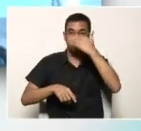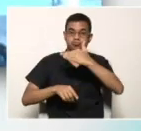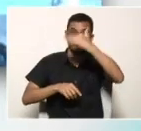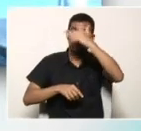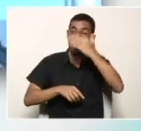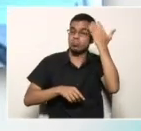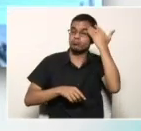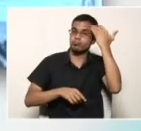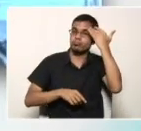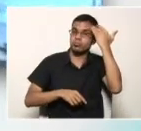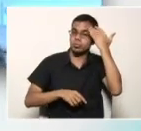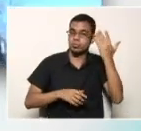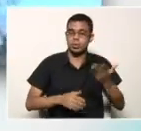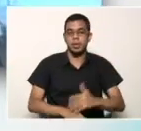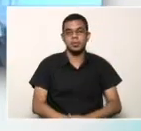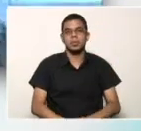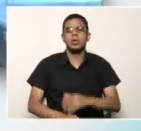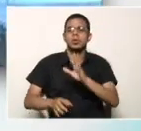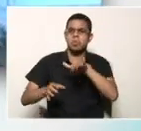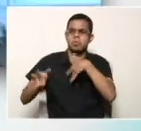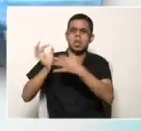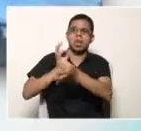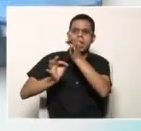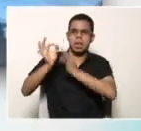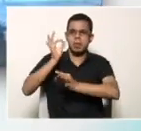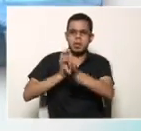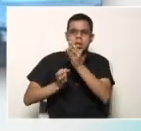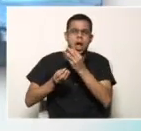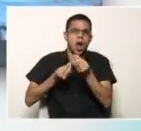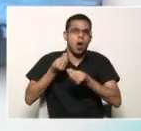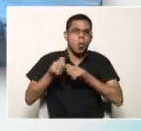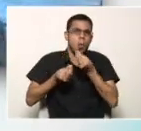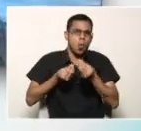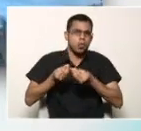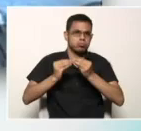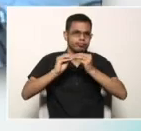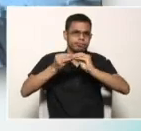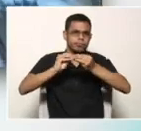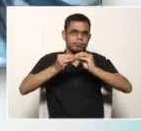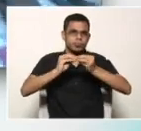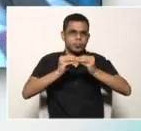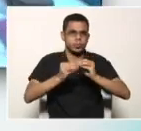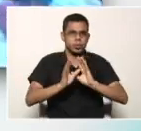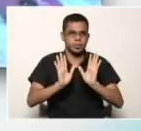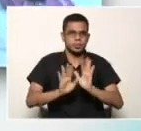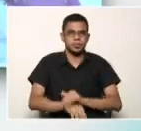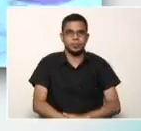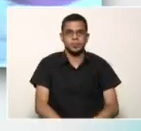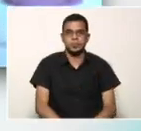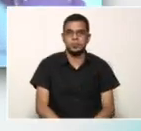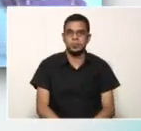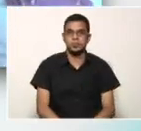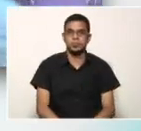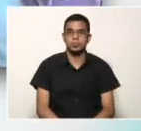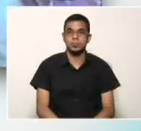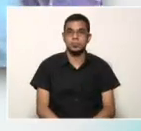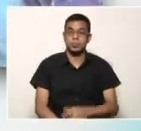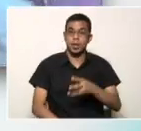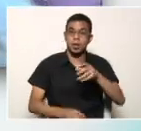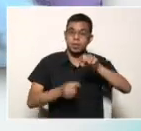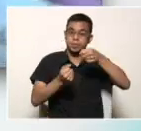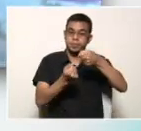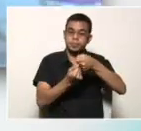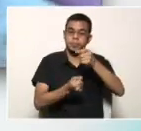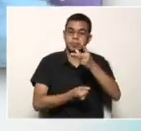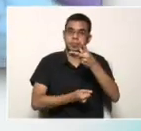corriente que lleva su riesgo, ¿no? Entonces, bueno, otra de las cosas que vamos a utilizar son pinzas de electrónica, como las